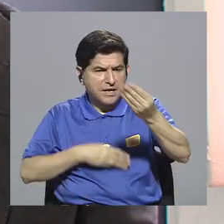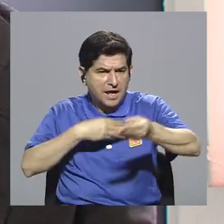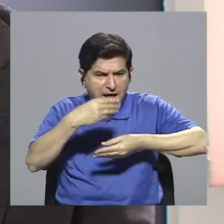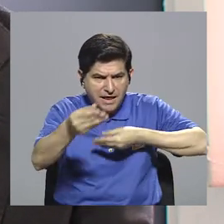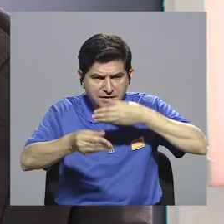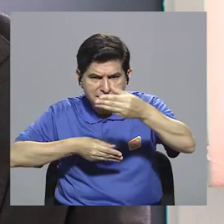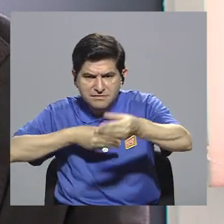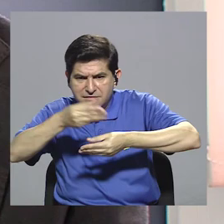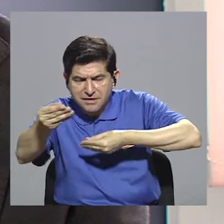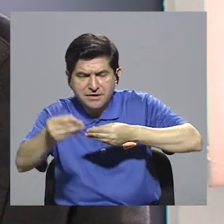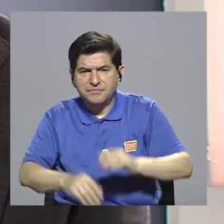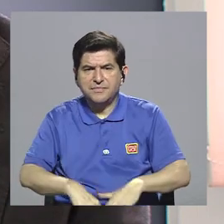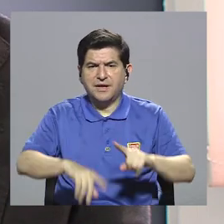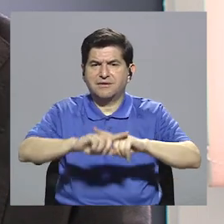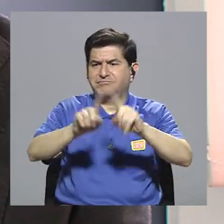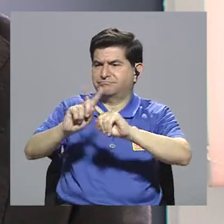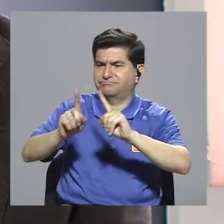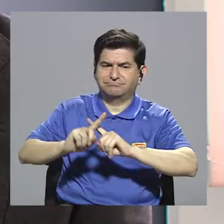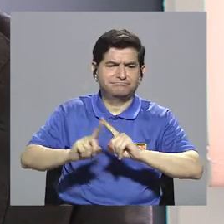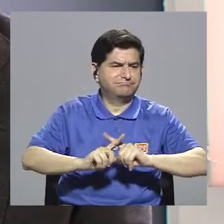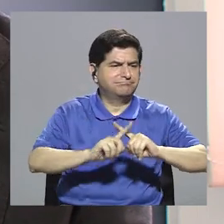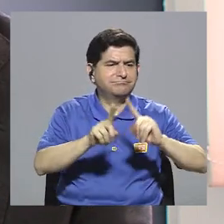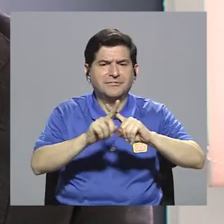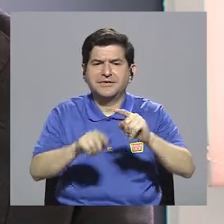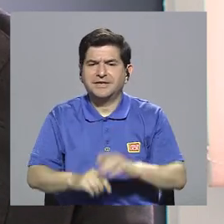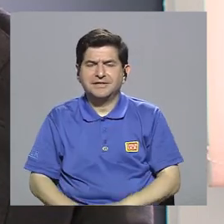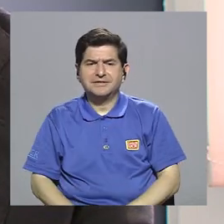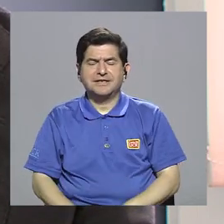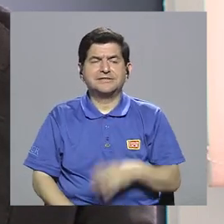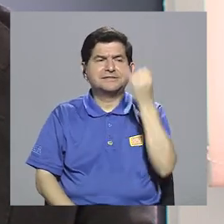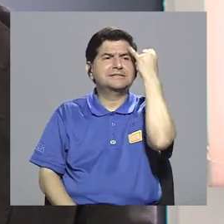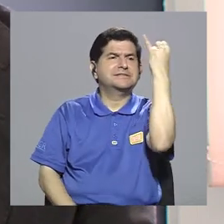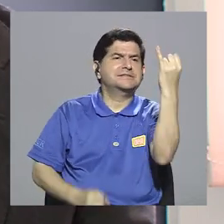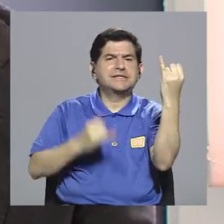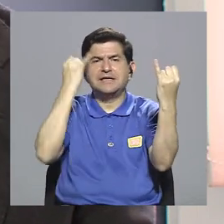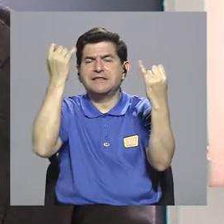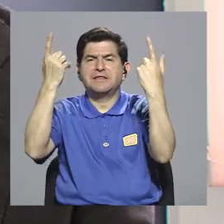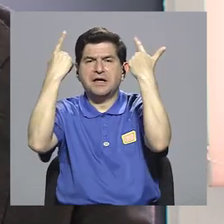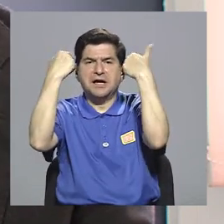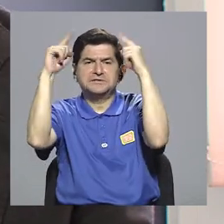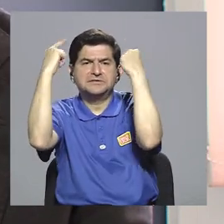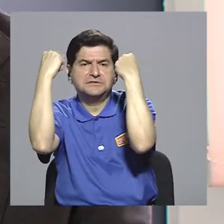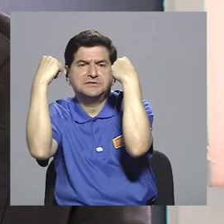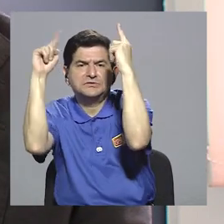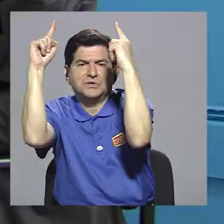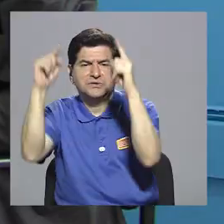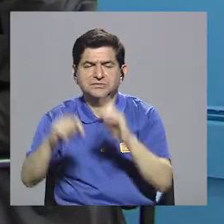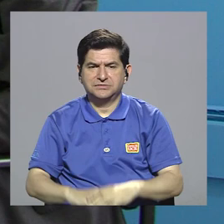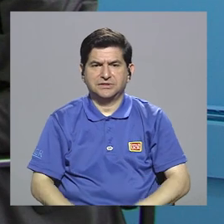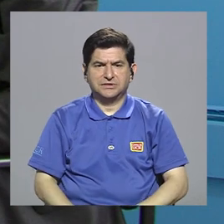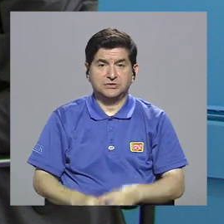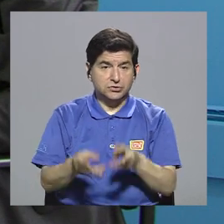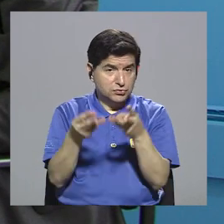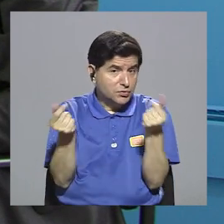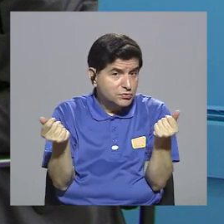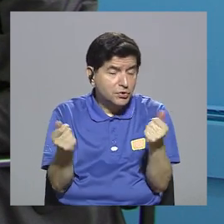intercambio de de iniciativas de éxitos de